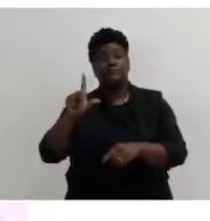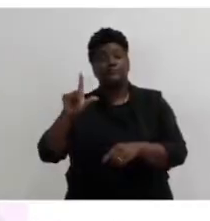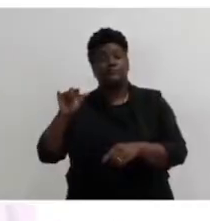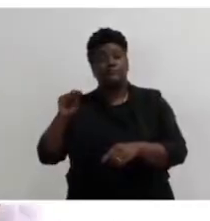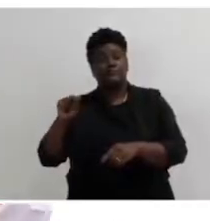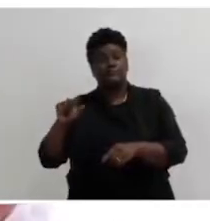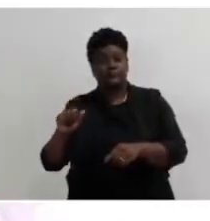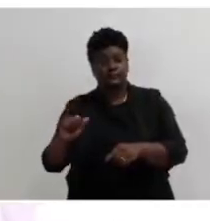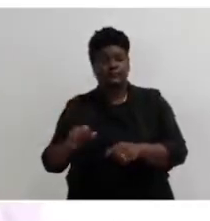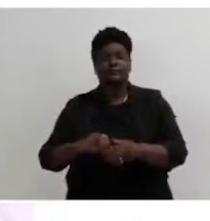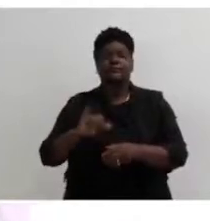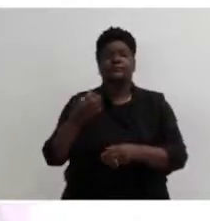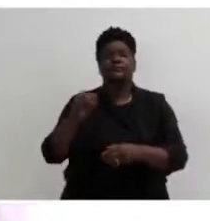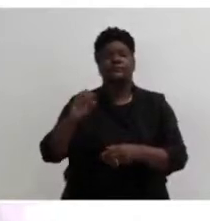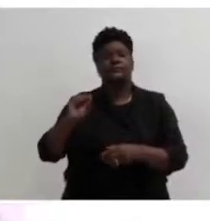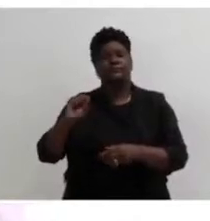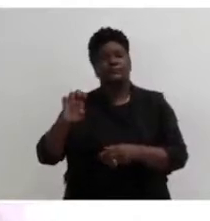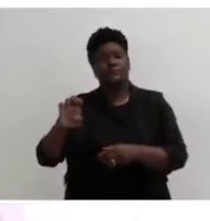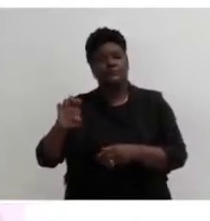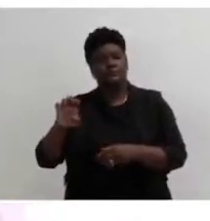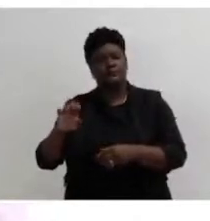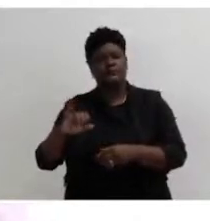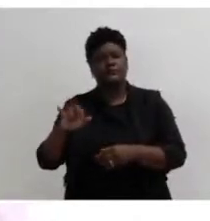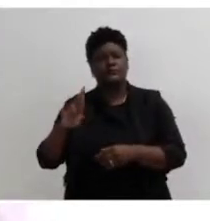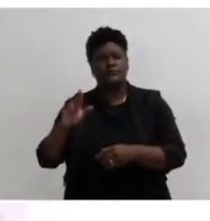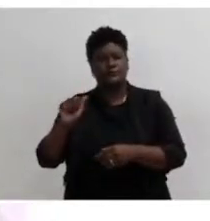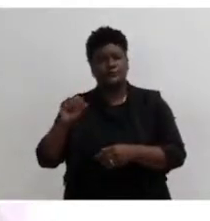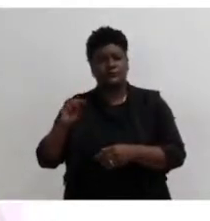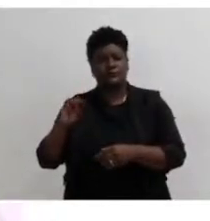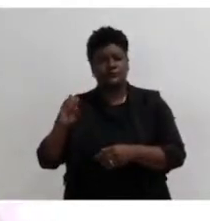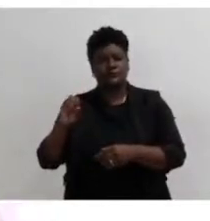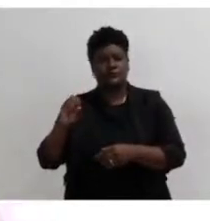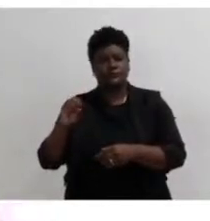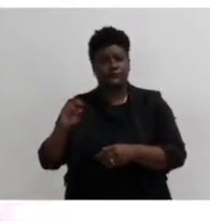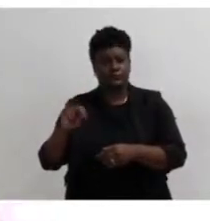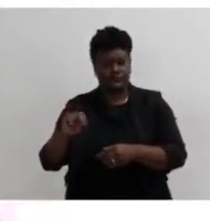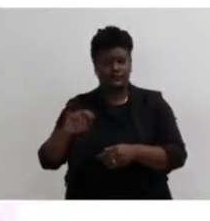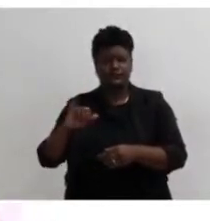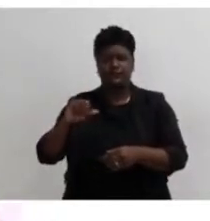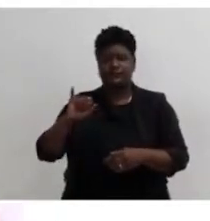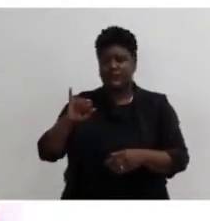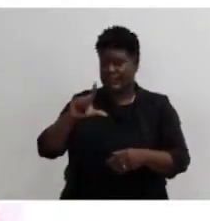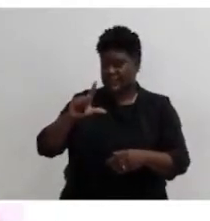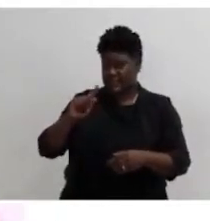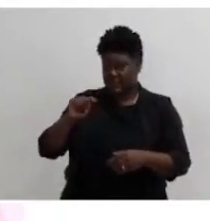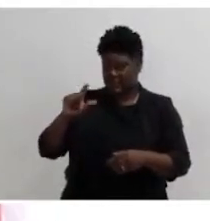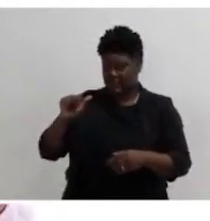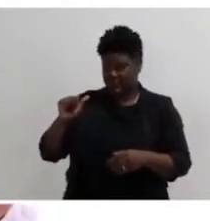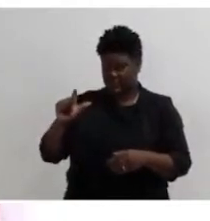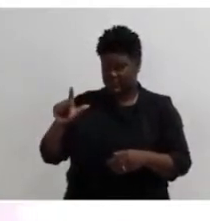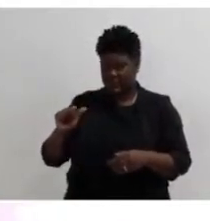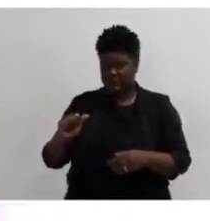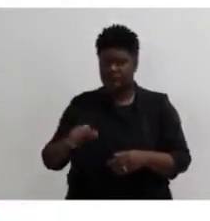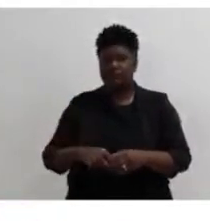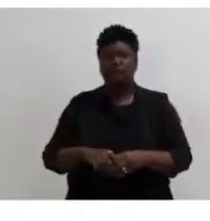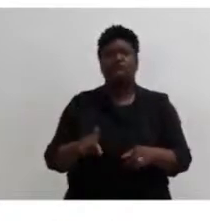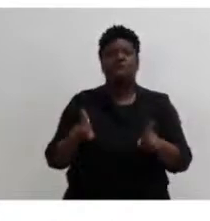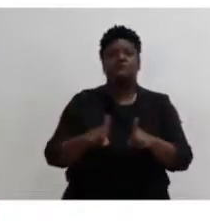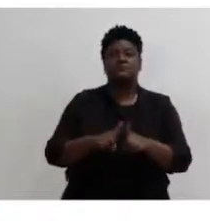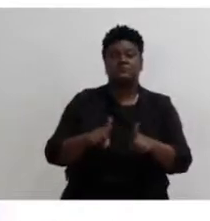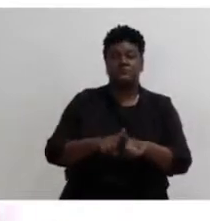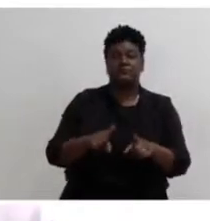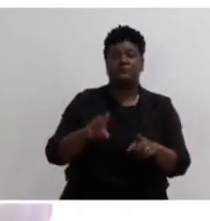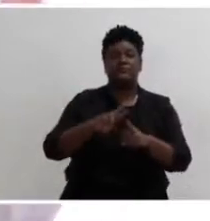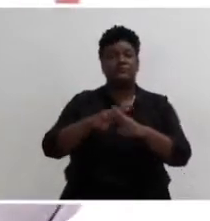Holguín de ITSC, a Rafael Félix del ITLA, a Huáscar Fría de UTESA, a Radamés Silverio, vicerrector